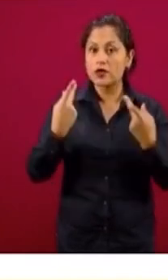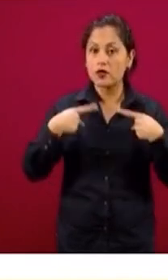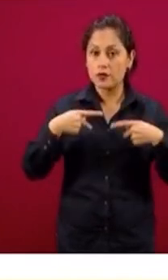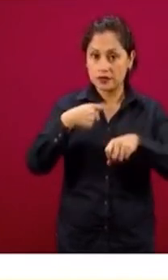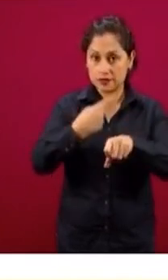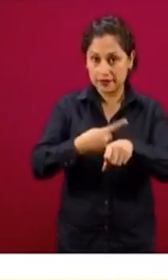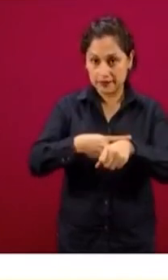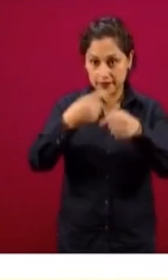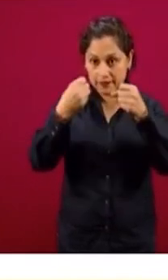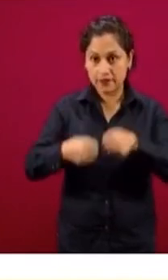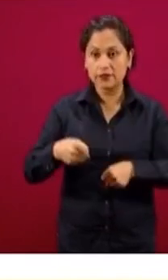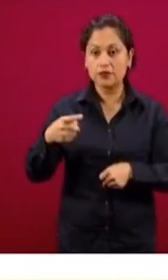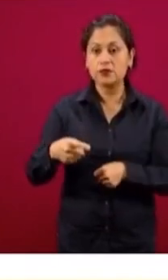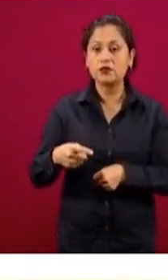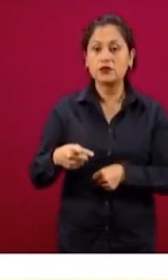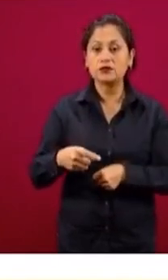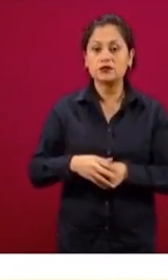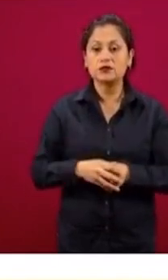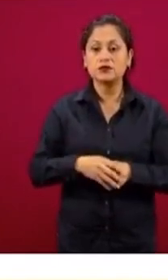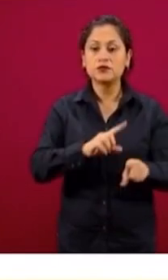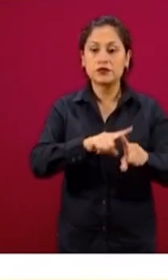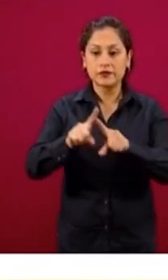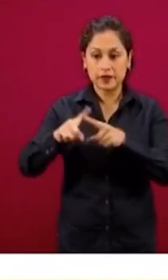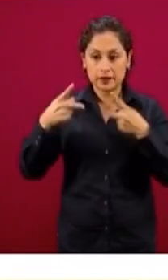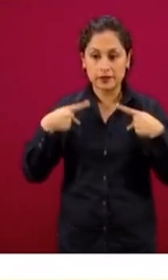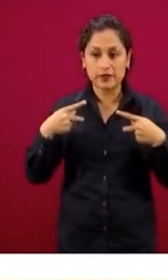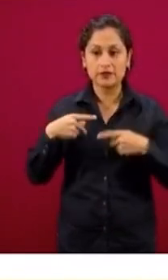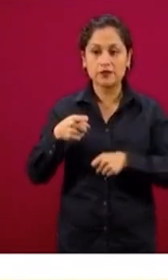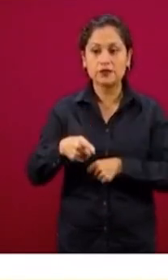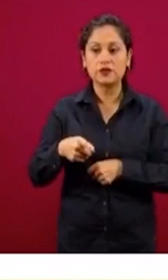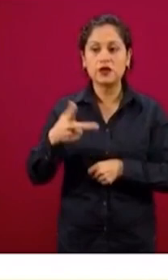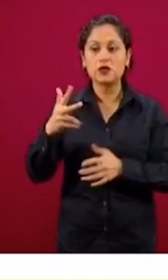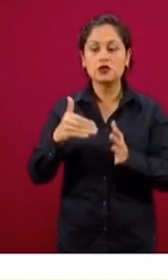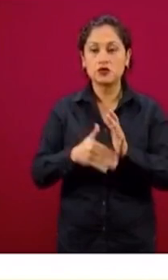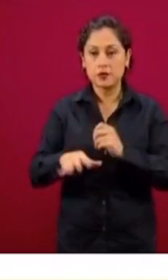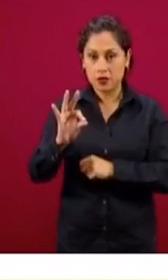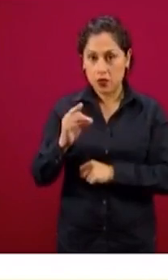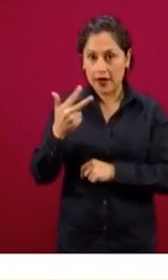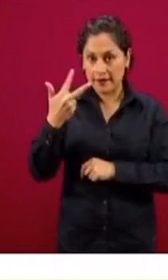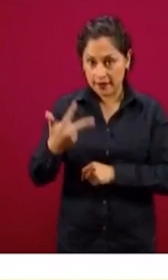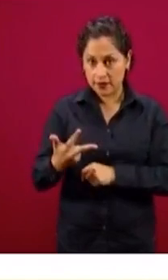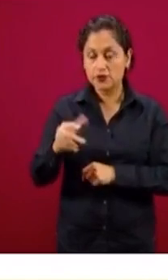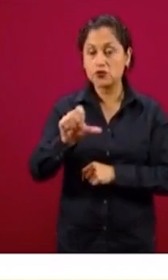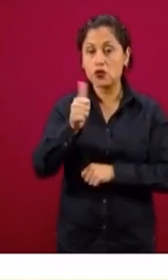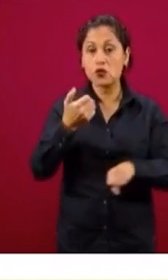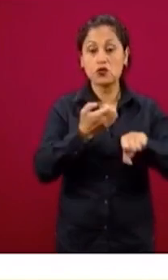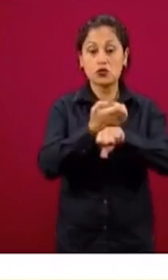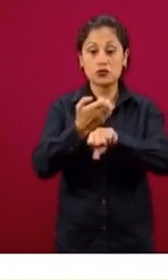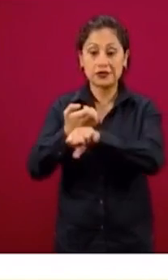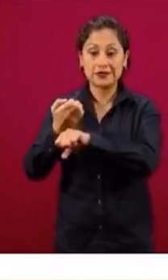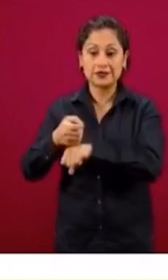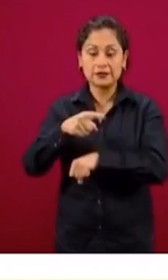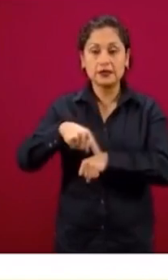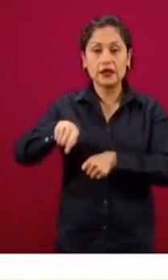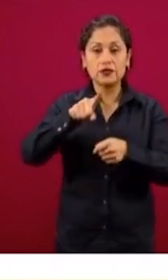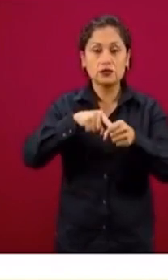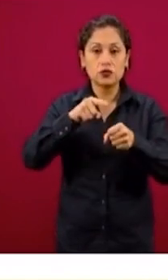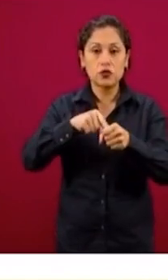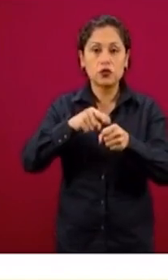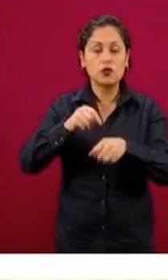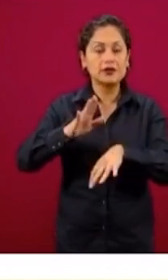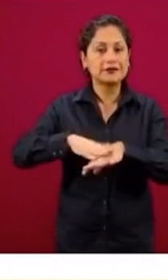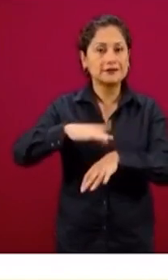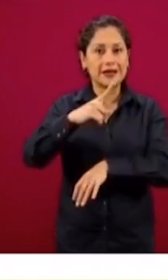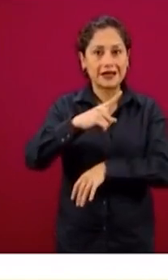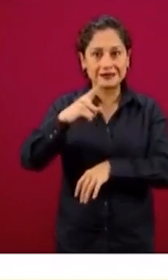48 casos y son todavía un poco más los estados que están presentando pues ya colores por encima de los 100 casos